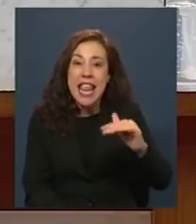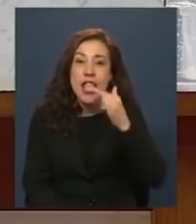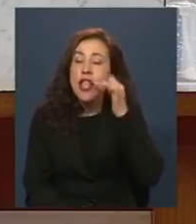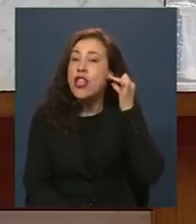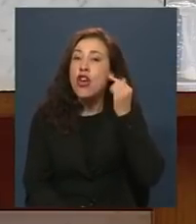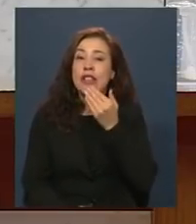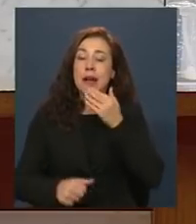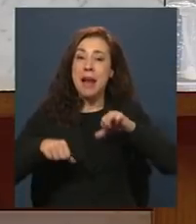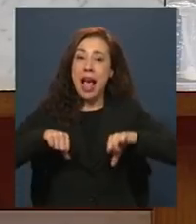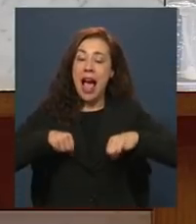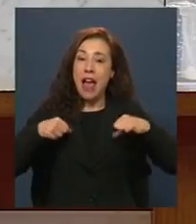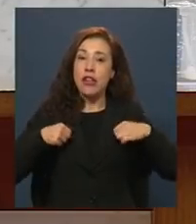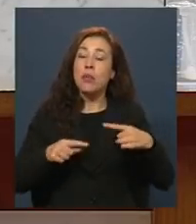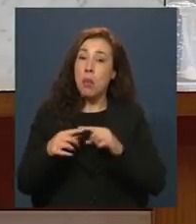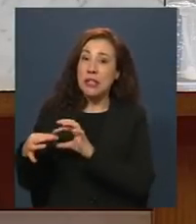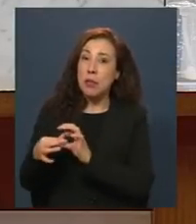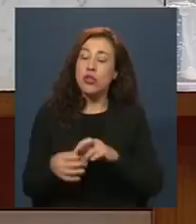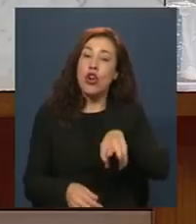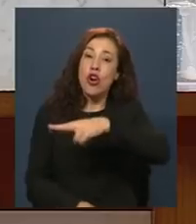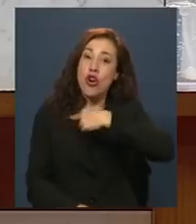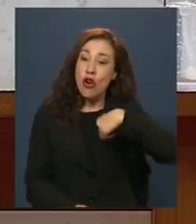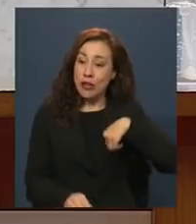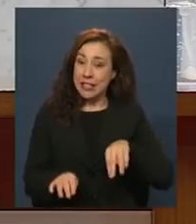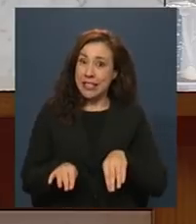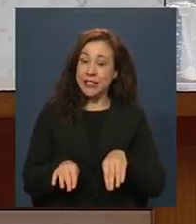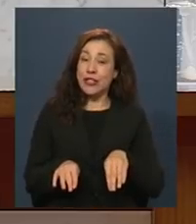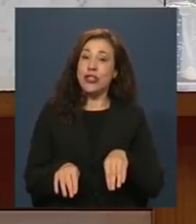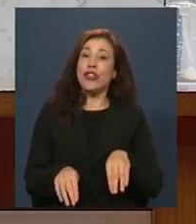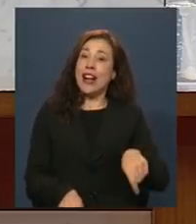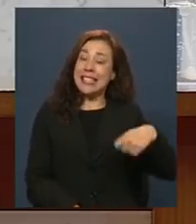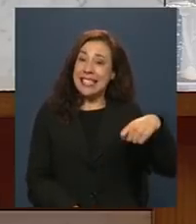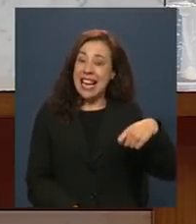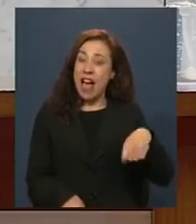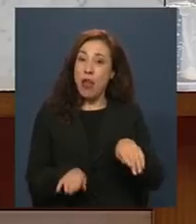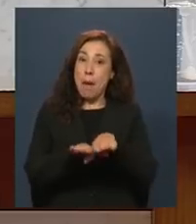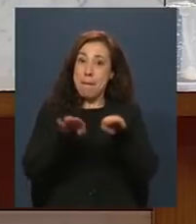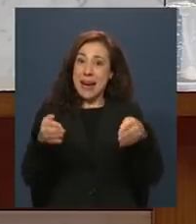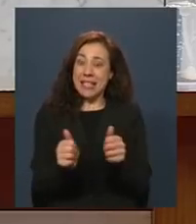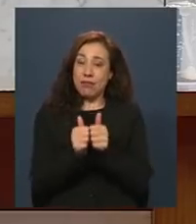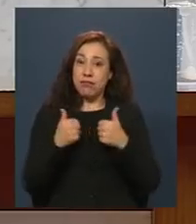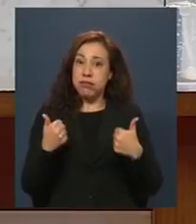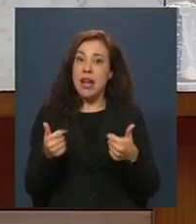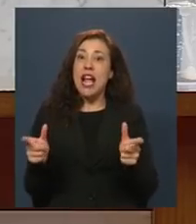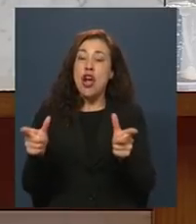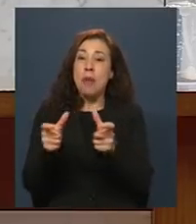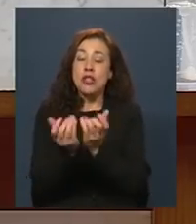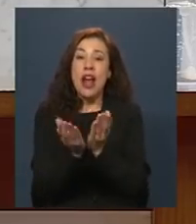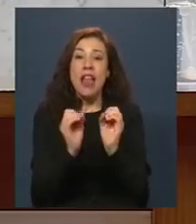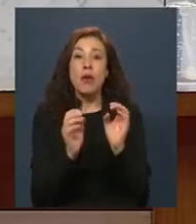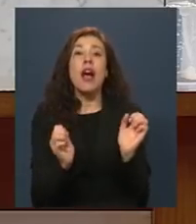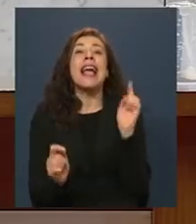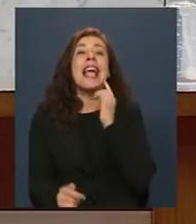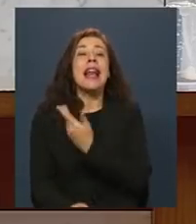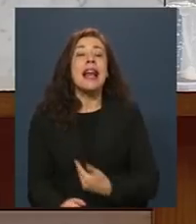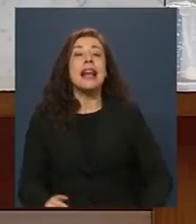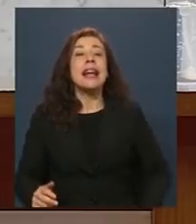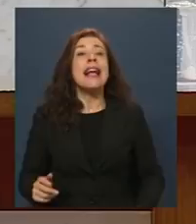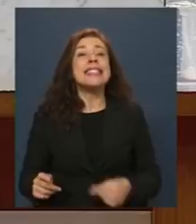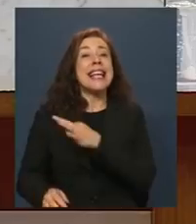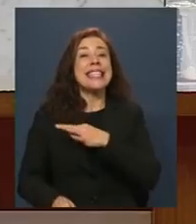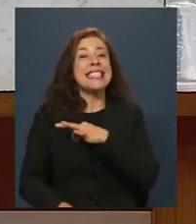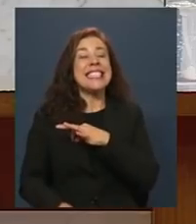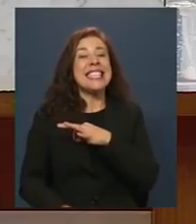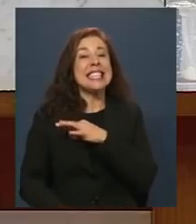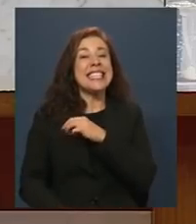Por eso hemos convocado como mesa del Senado y con la Comisión de Educación presidida por el senador Jaime Quintana a